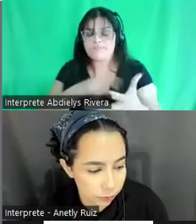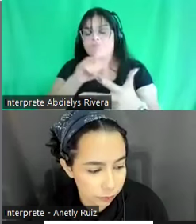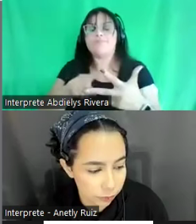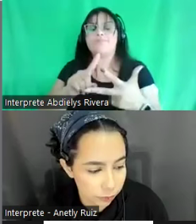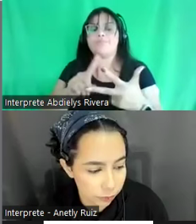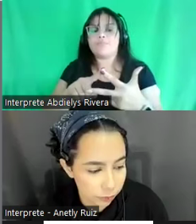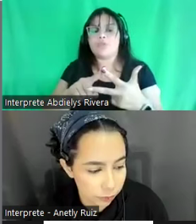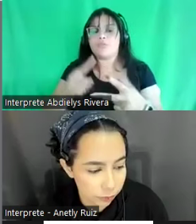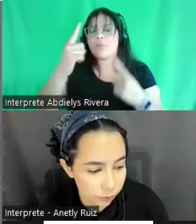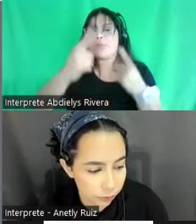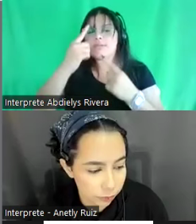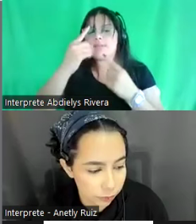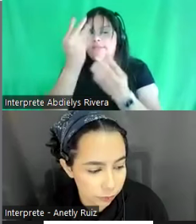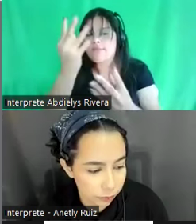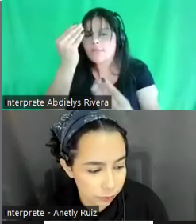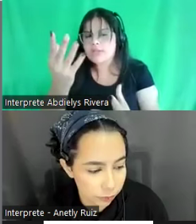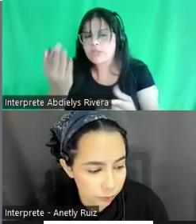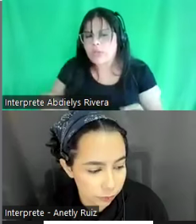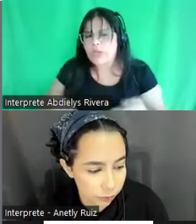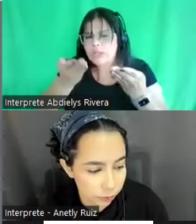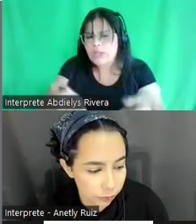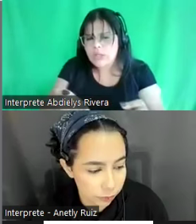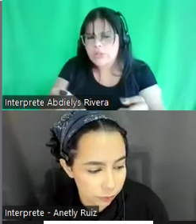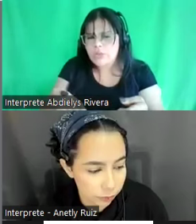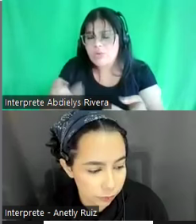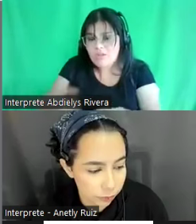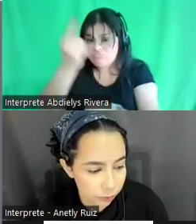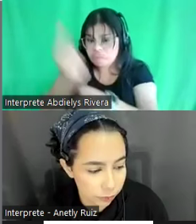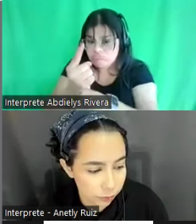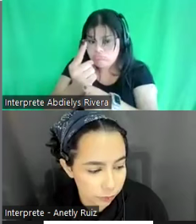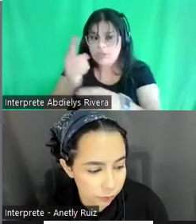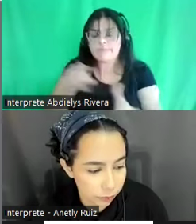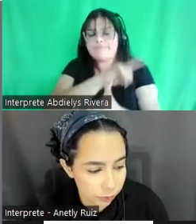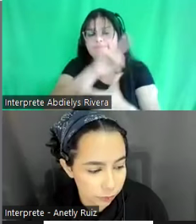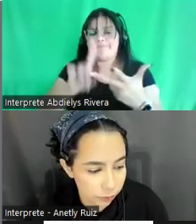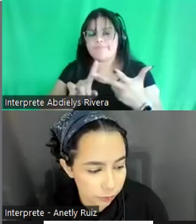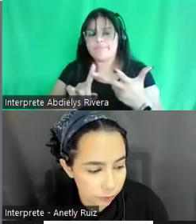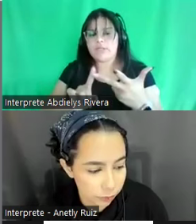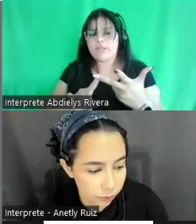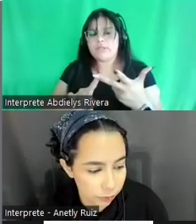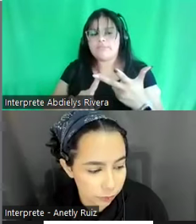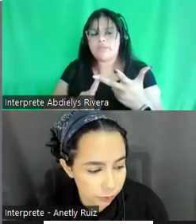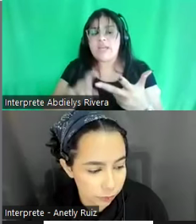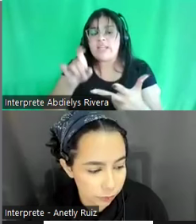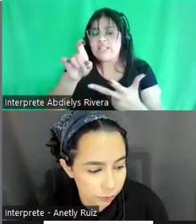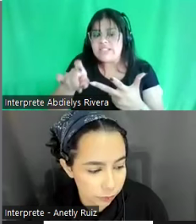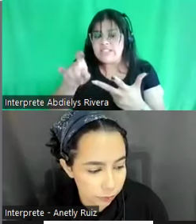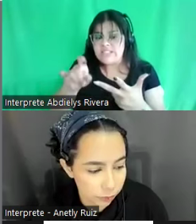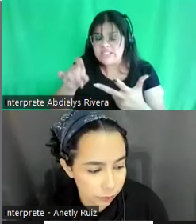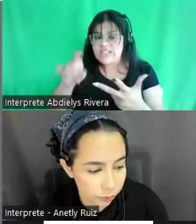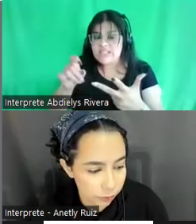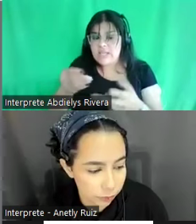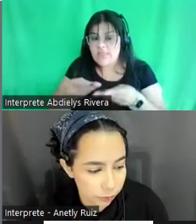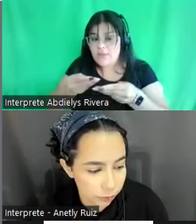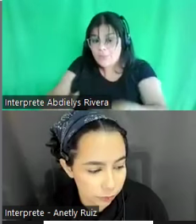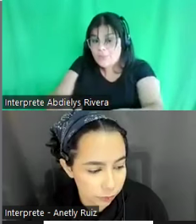el traslado de Juan verse afectado por su capacidad de pago o su cobertura médica? Bien interesante la